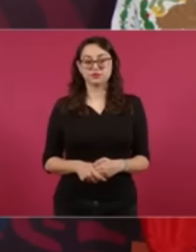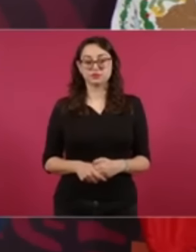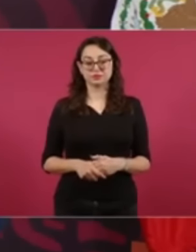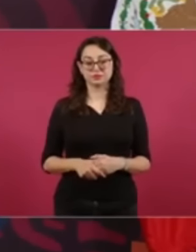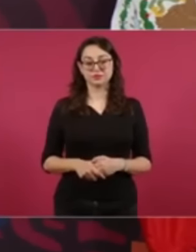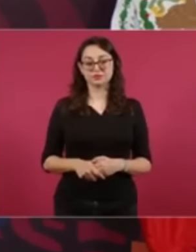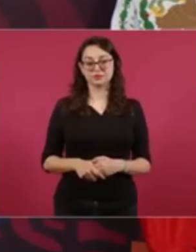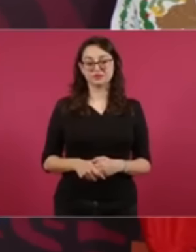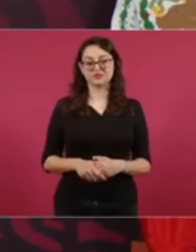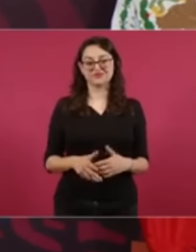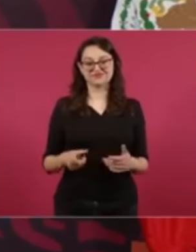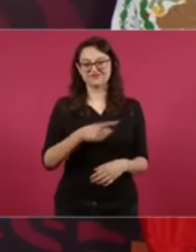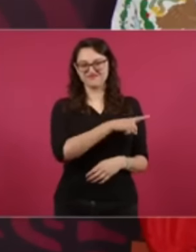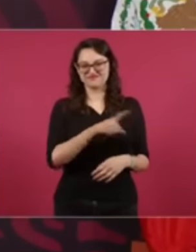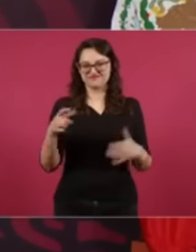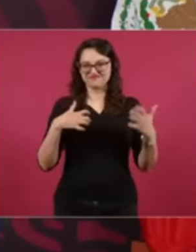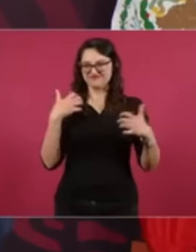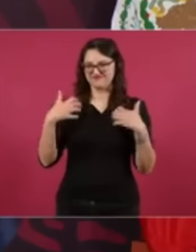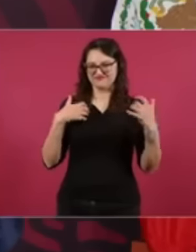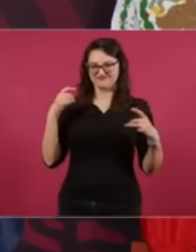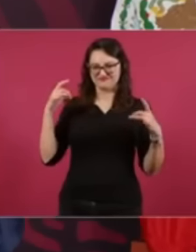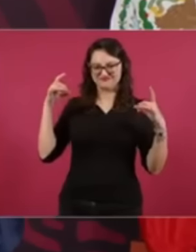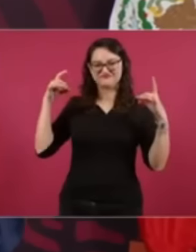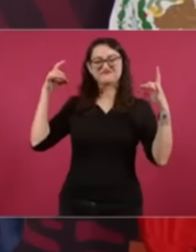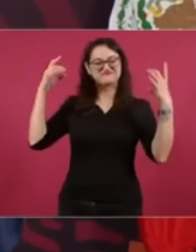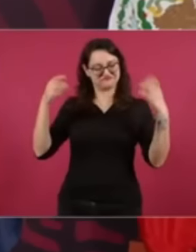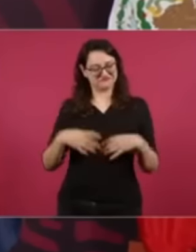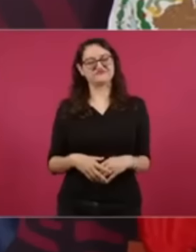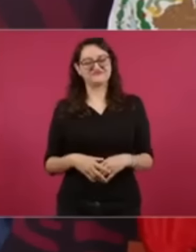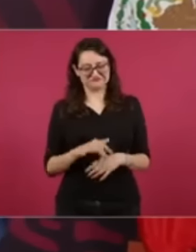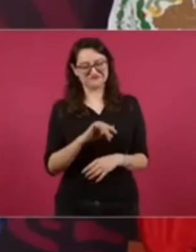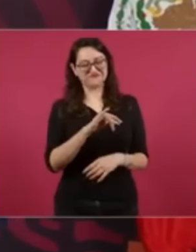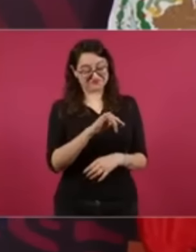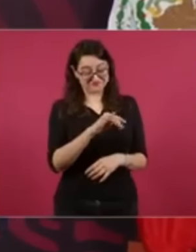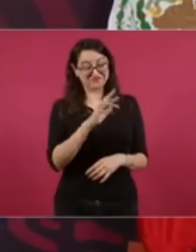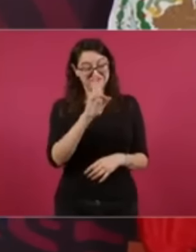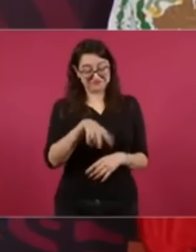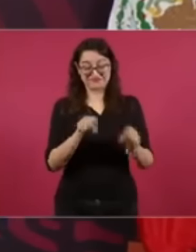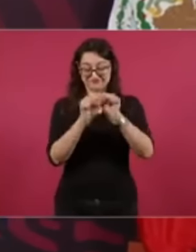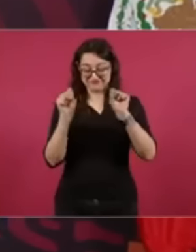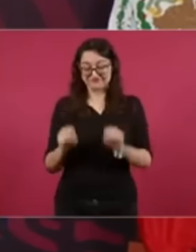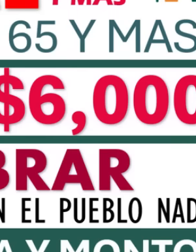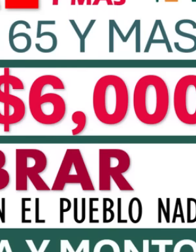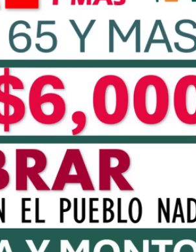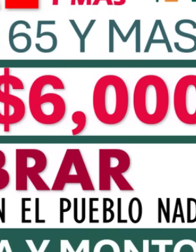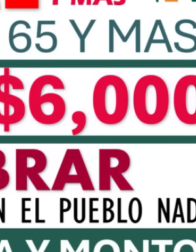polémica y salpullido a nuestros adversarios, pero estamos